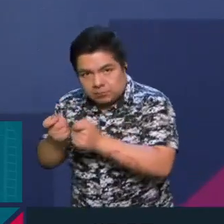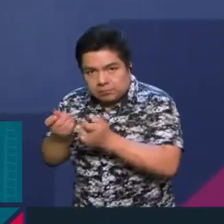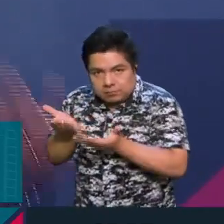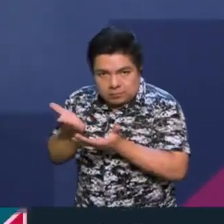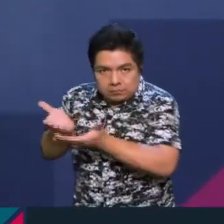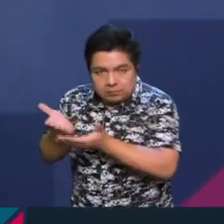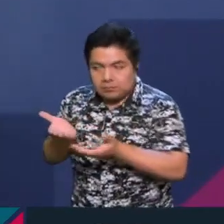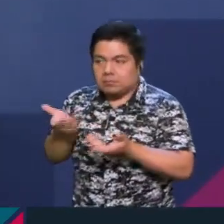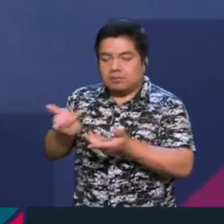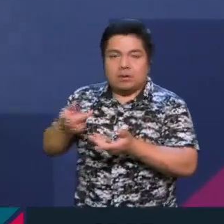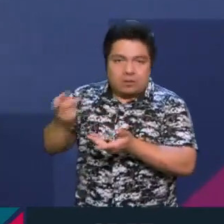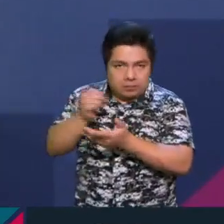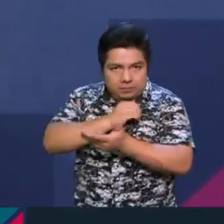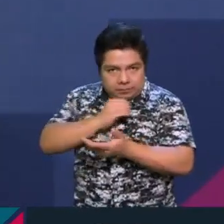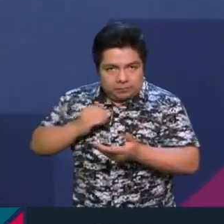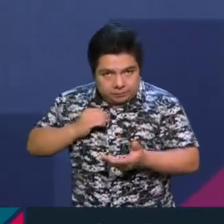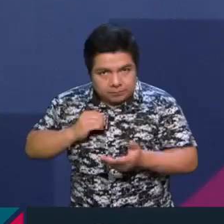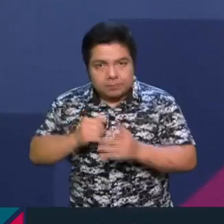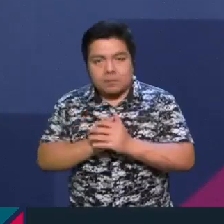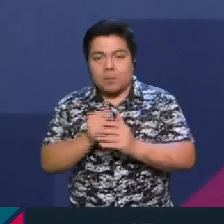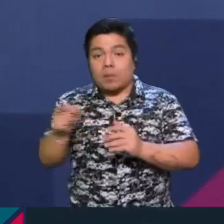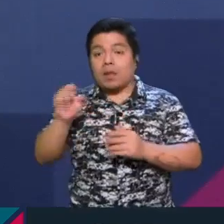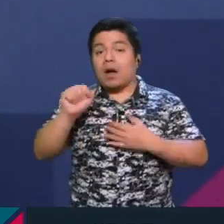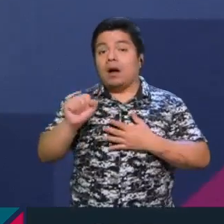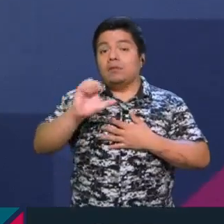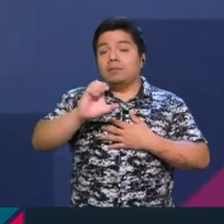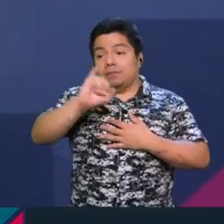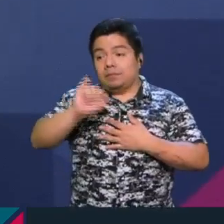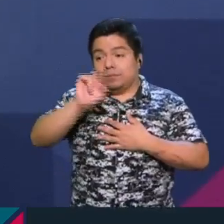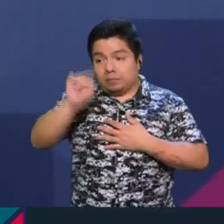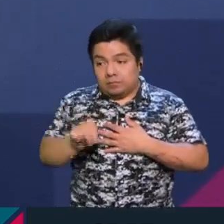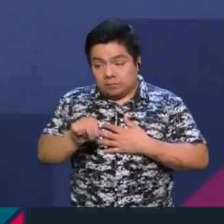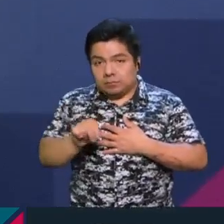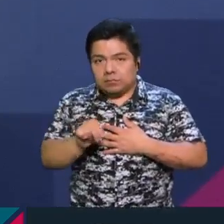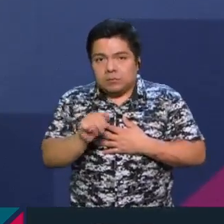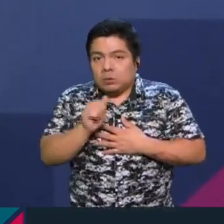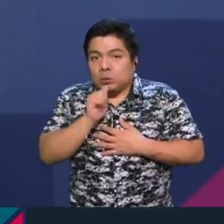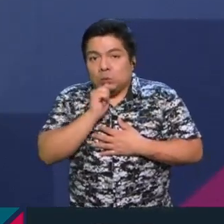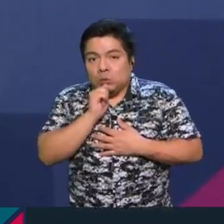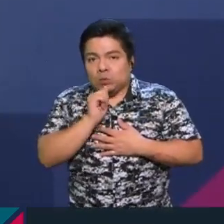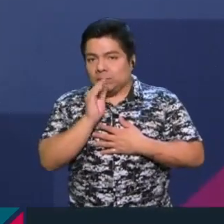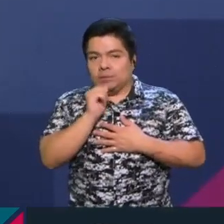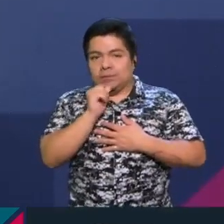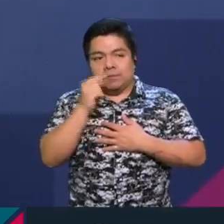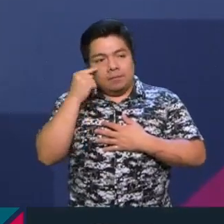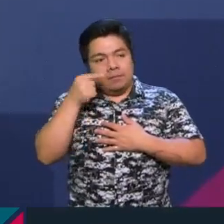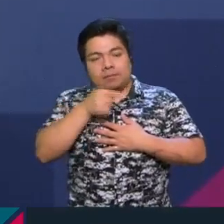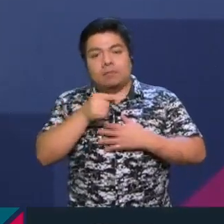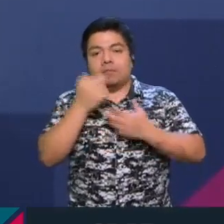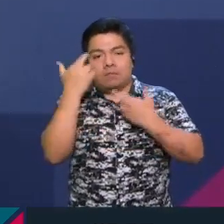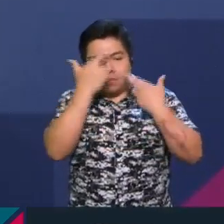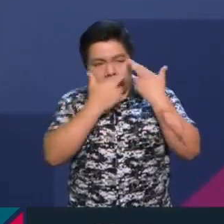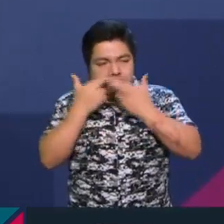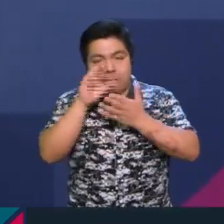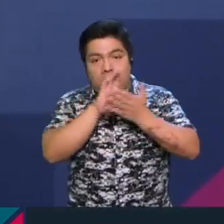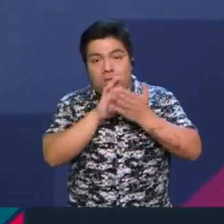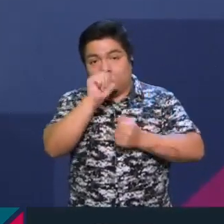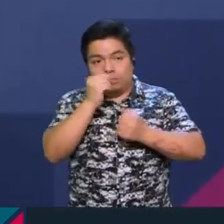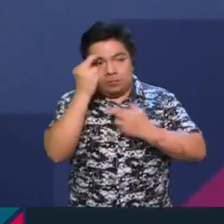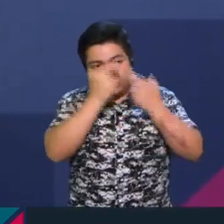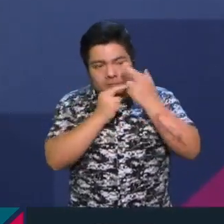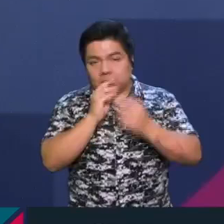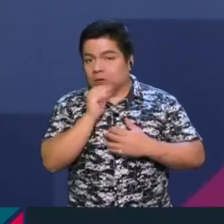facultado u obligado. Y en este caso, pues la Suprema Corte de Justicia de la Nación no tiene facultades expresas para revisar el texto